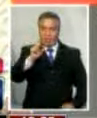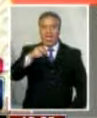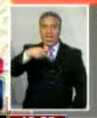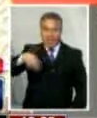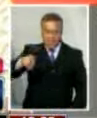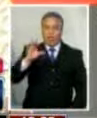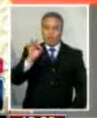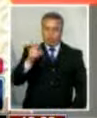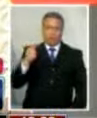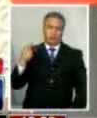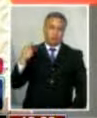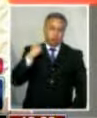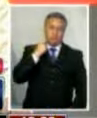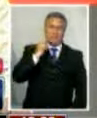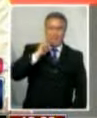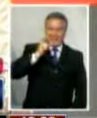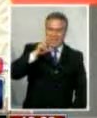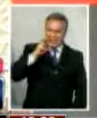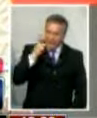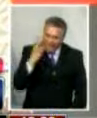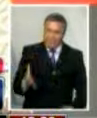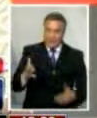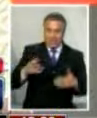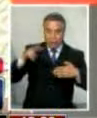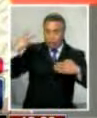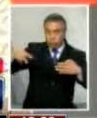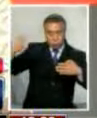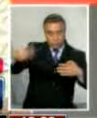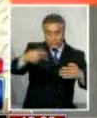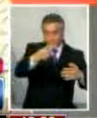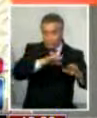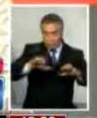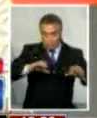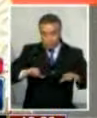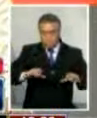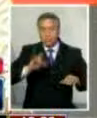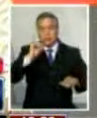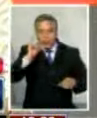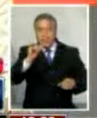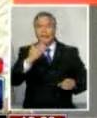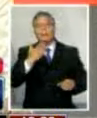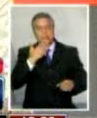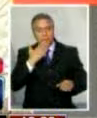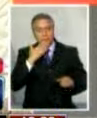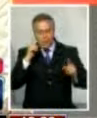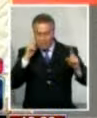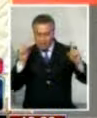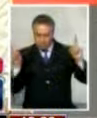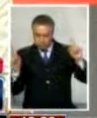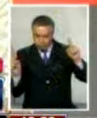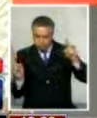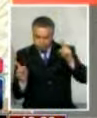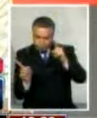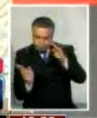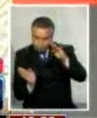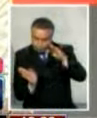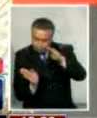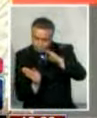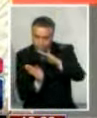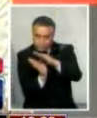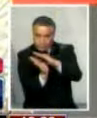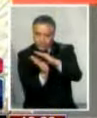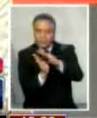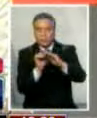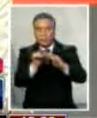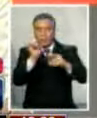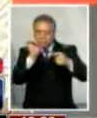propiedad, muy grave, y usualmente se restringe incluso a una tipificación que